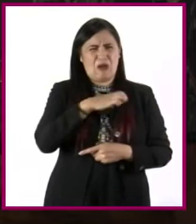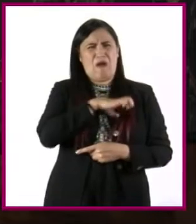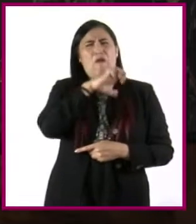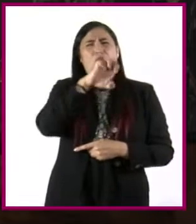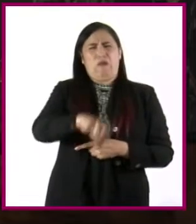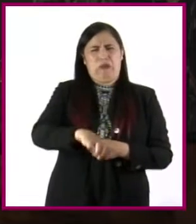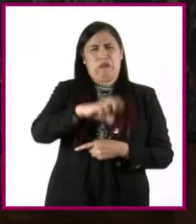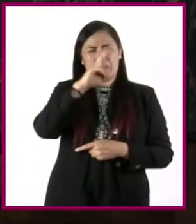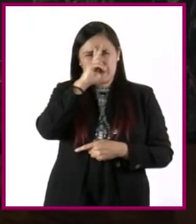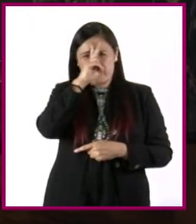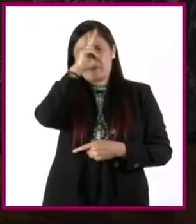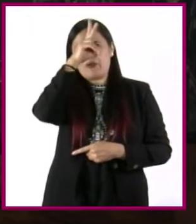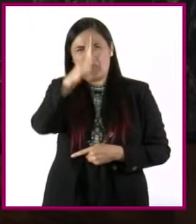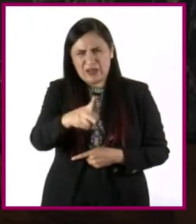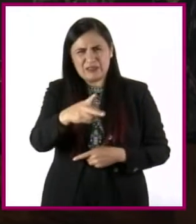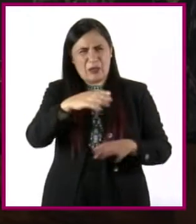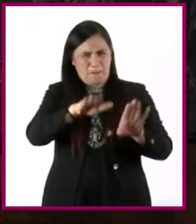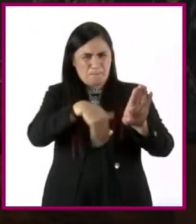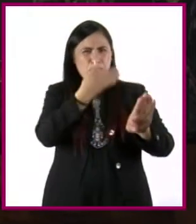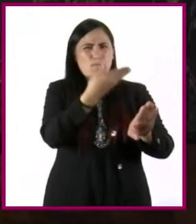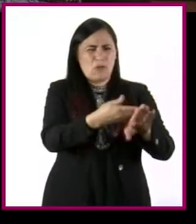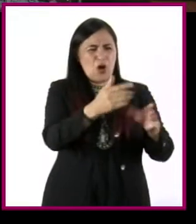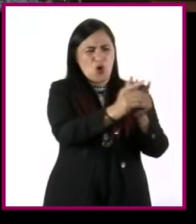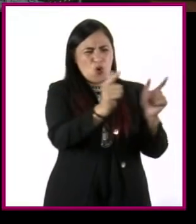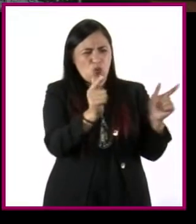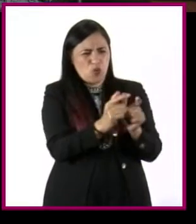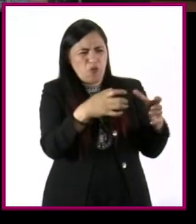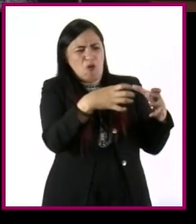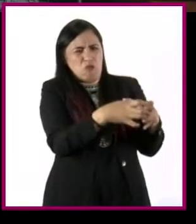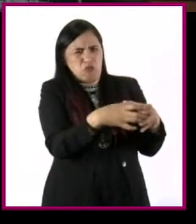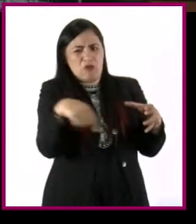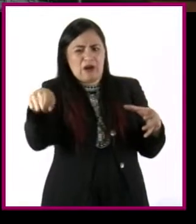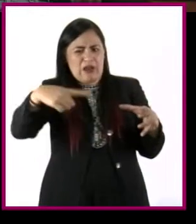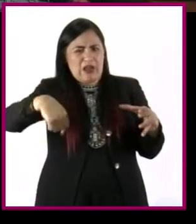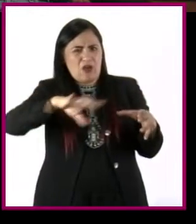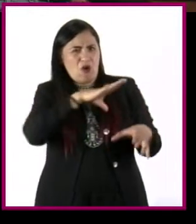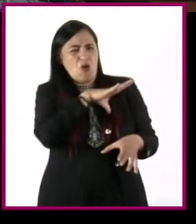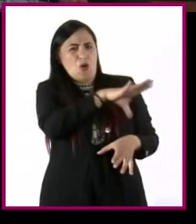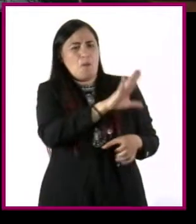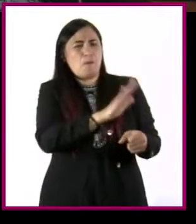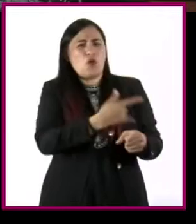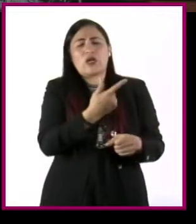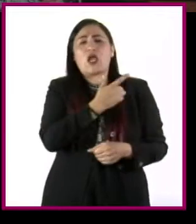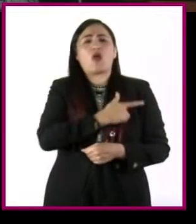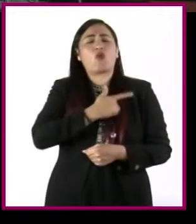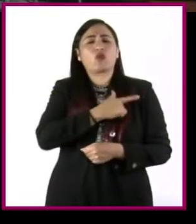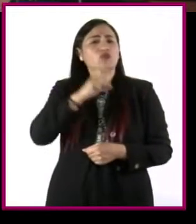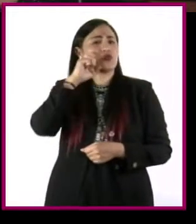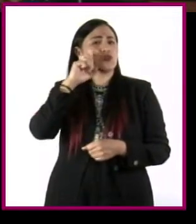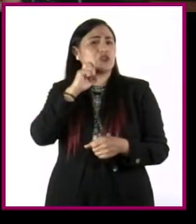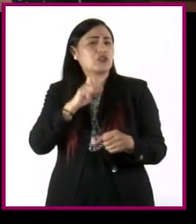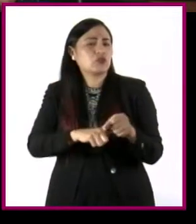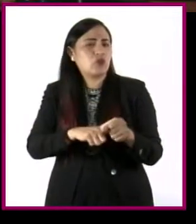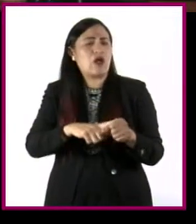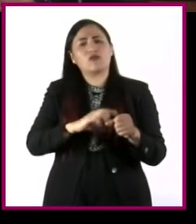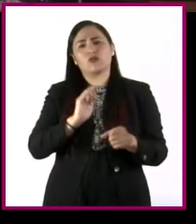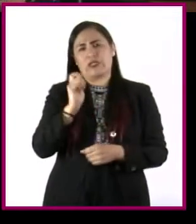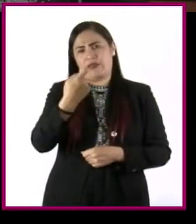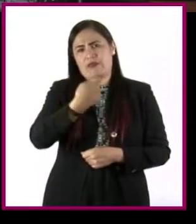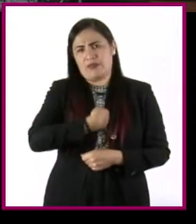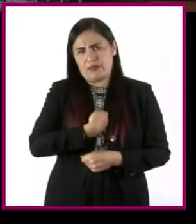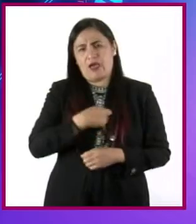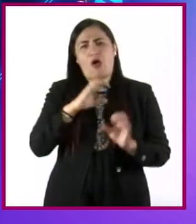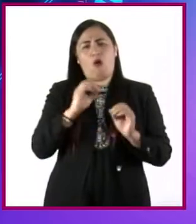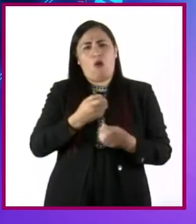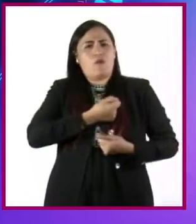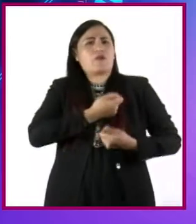violencia generalizada que rechazan a un grupo determinado de personas por su orientación sexual, identidad o expresión de género.